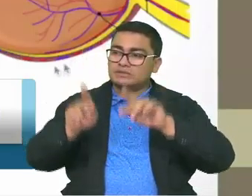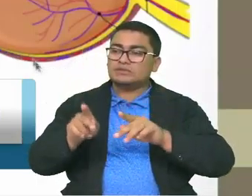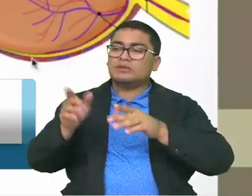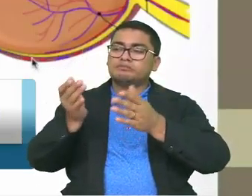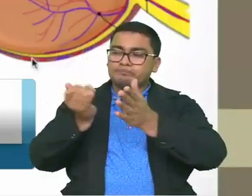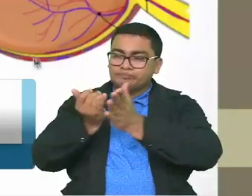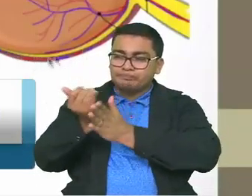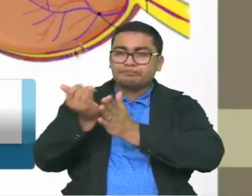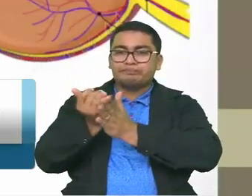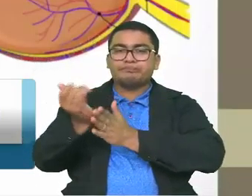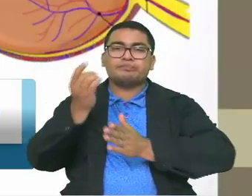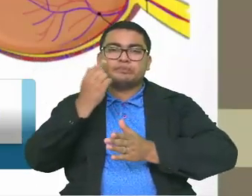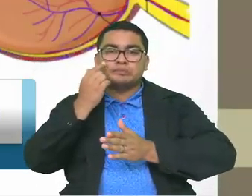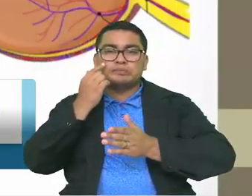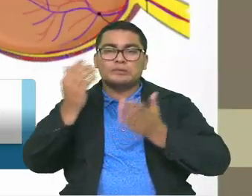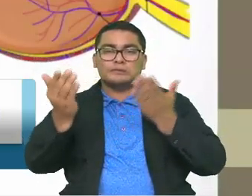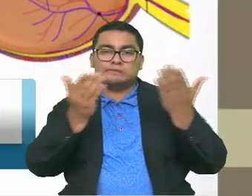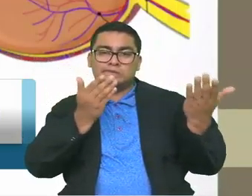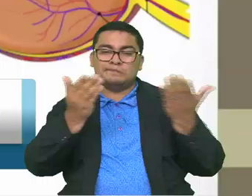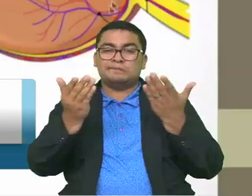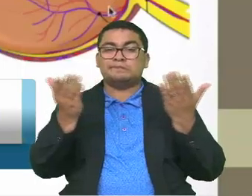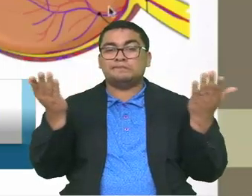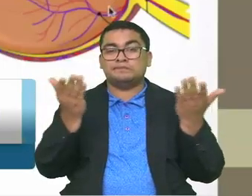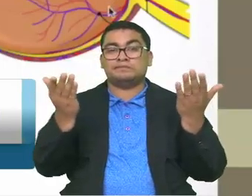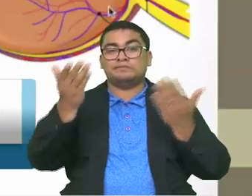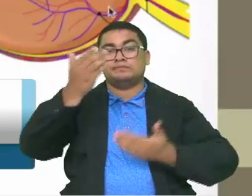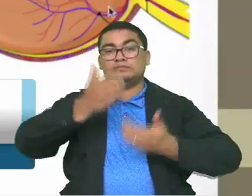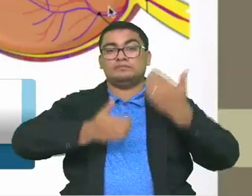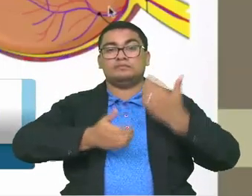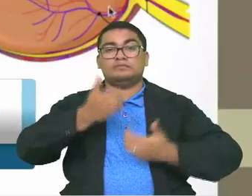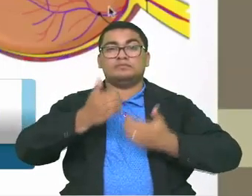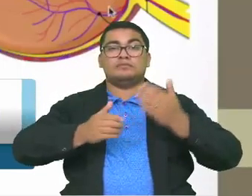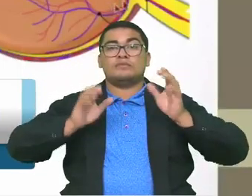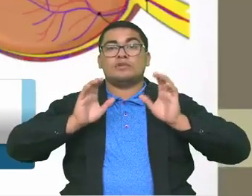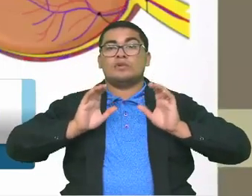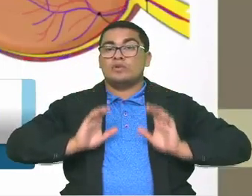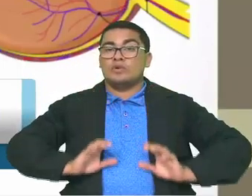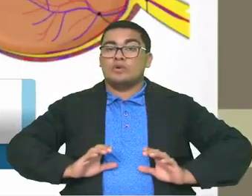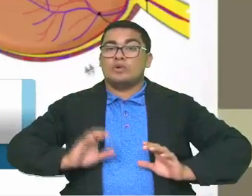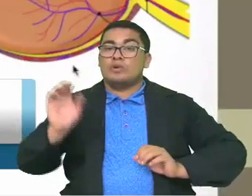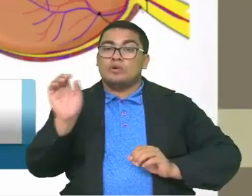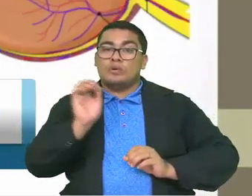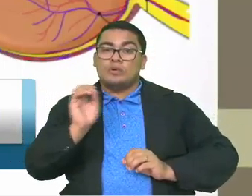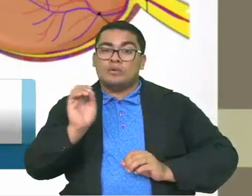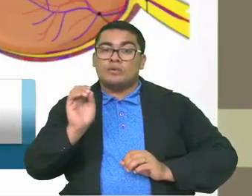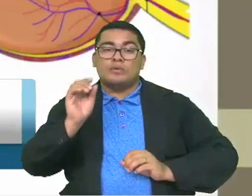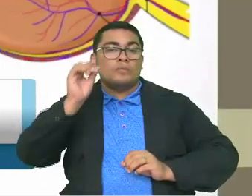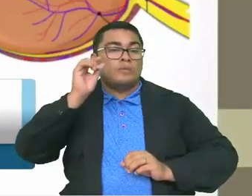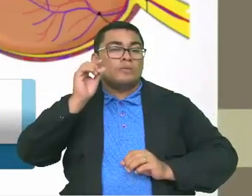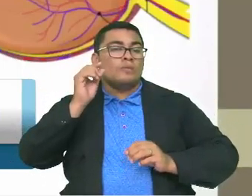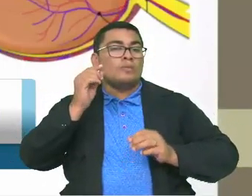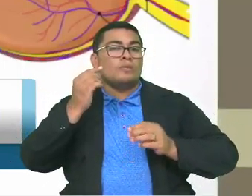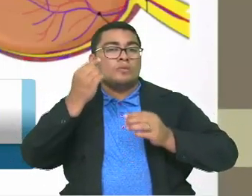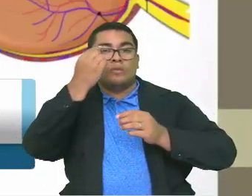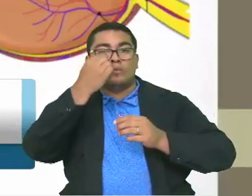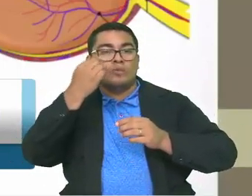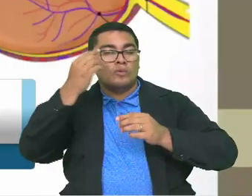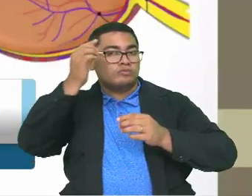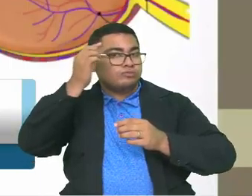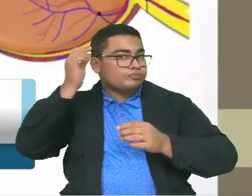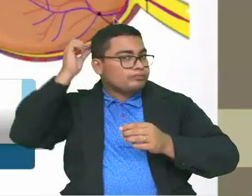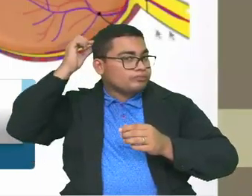virales. Si hablamos de pacientes ya jóvenes o adultos jóvenes que andan entre los 20, 30, 40 años, nosotros tenemos